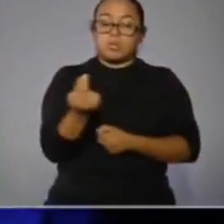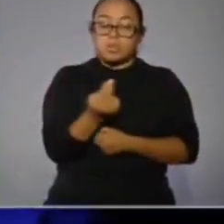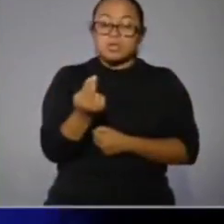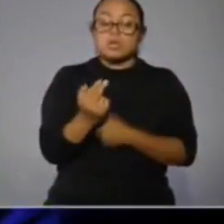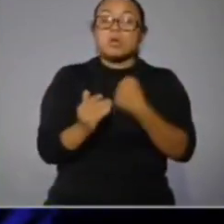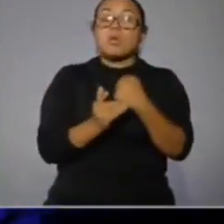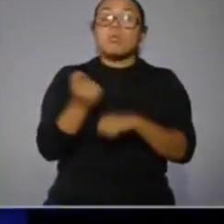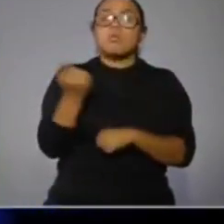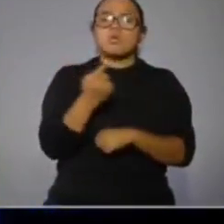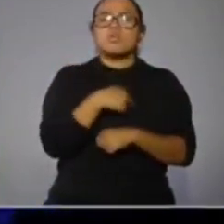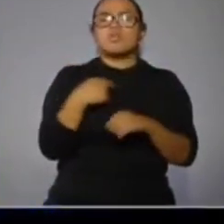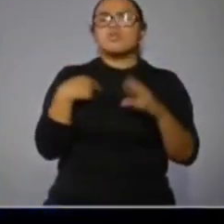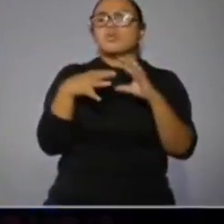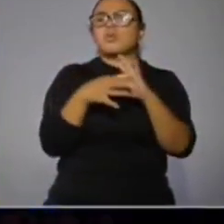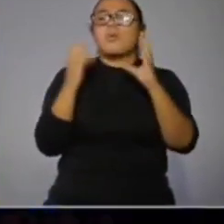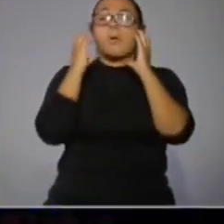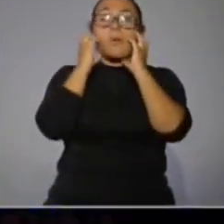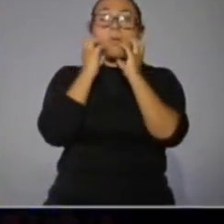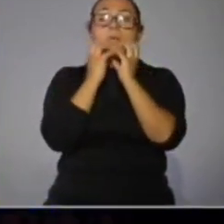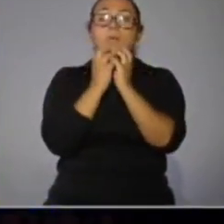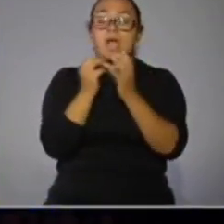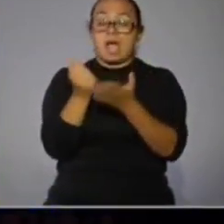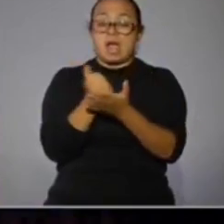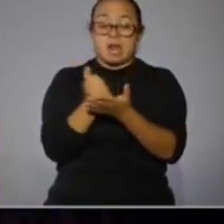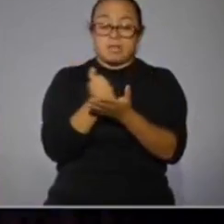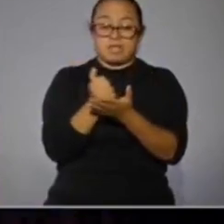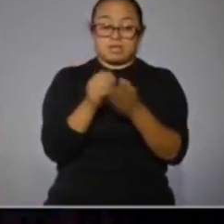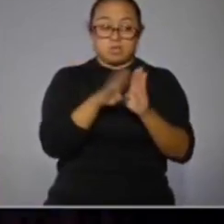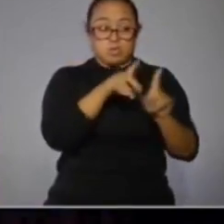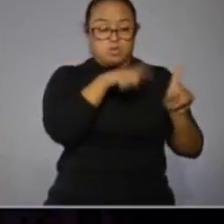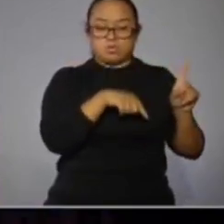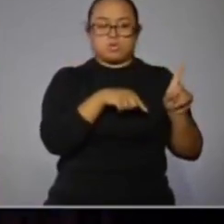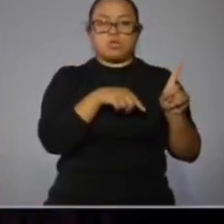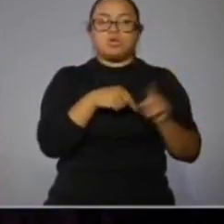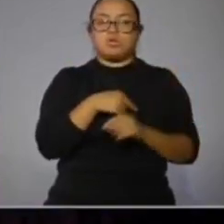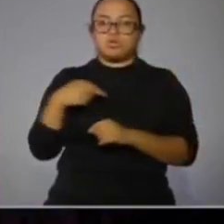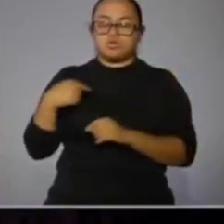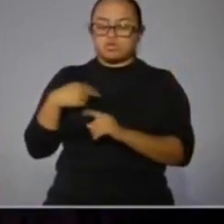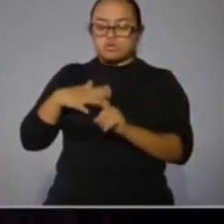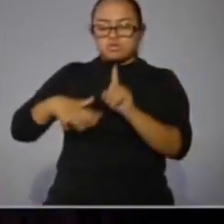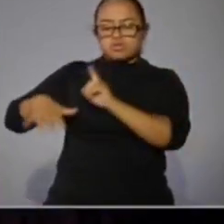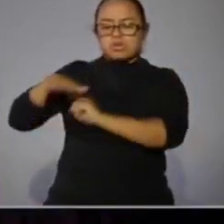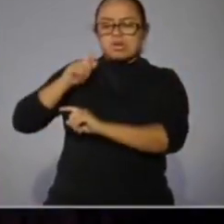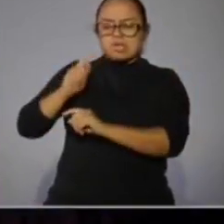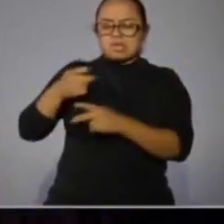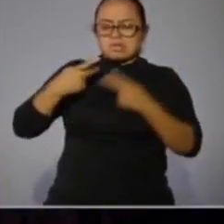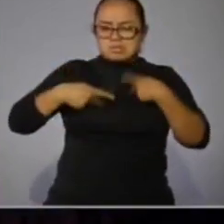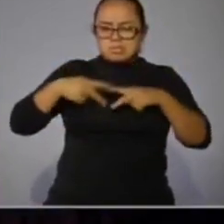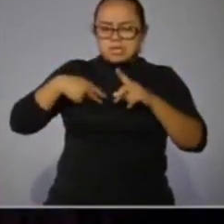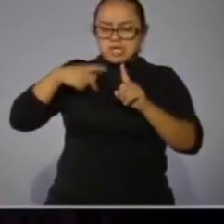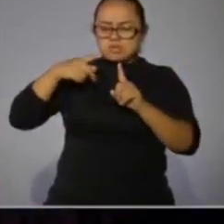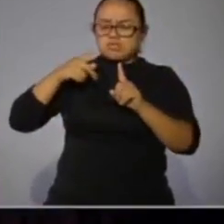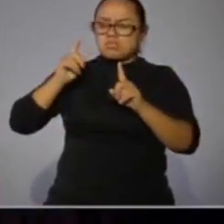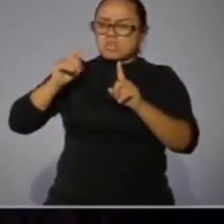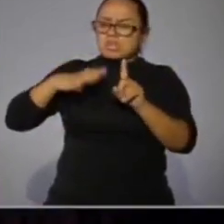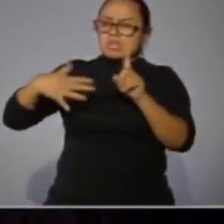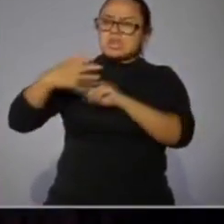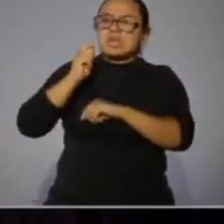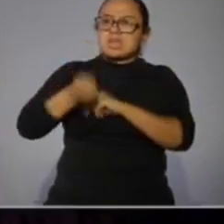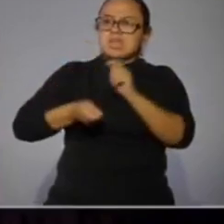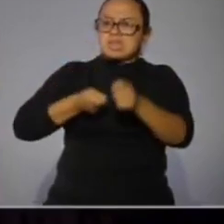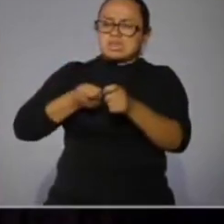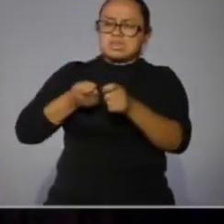vamos a venir a hablar de este Barba Azul, sino que vamos a hablar de este contexto y de los personajes que lo rodean y